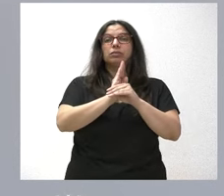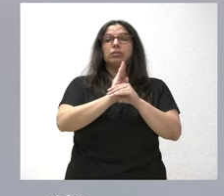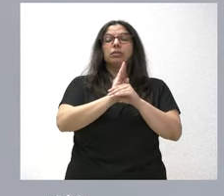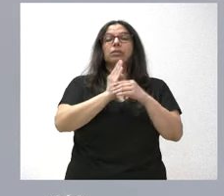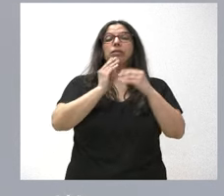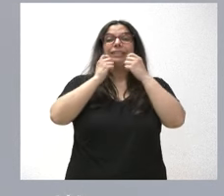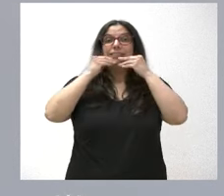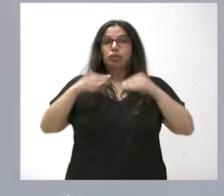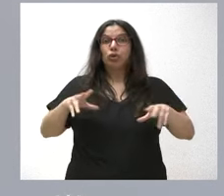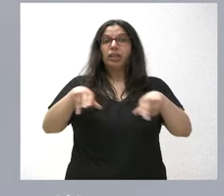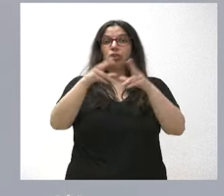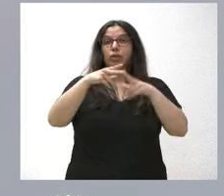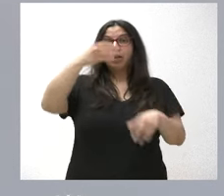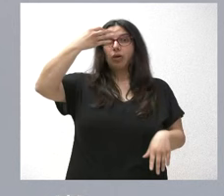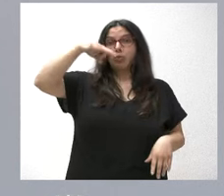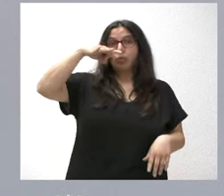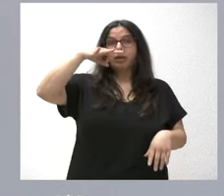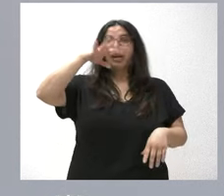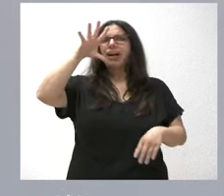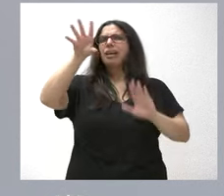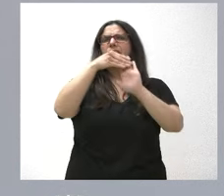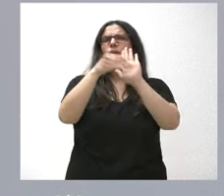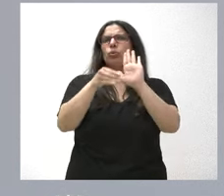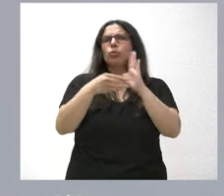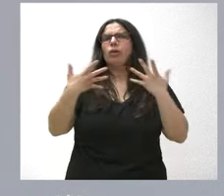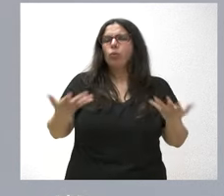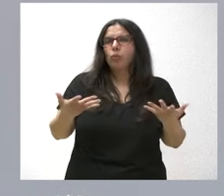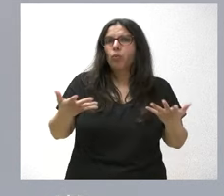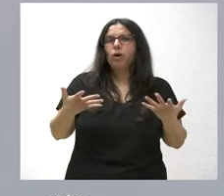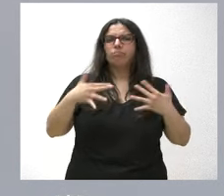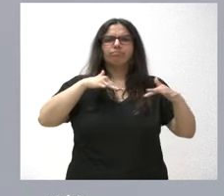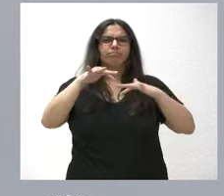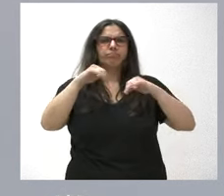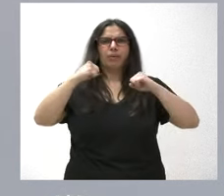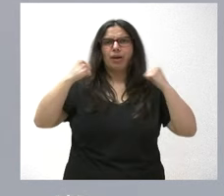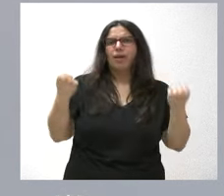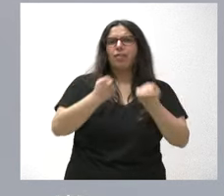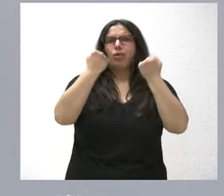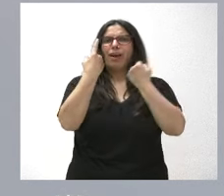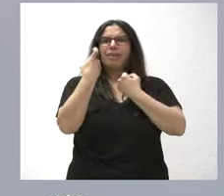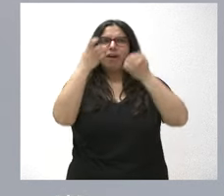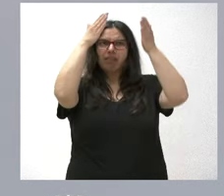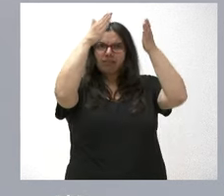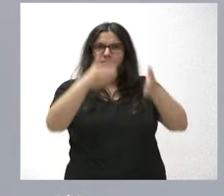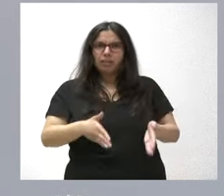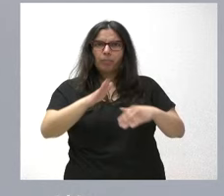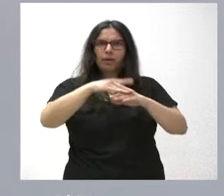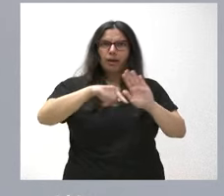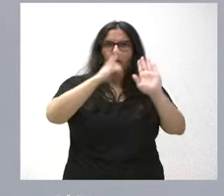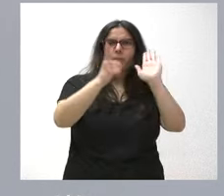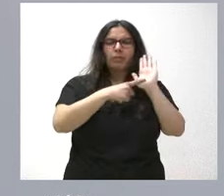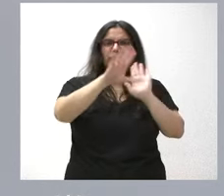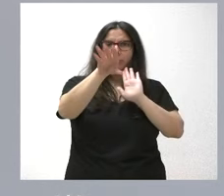abarcar los movimientos y acciones que sean precisos para estar completa, incluyendo el acceso